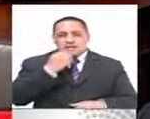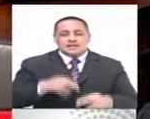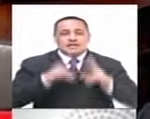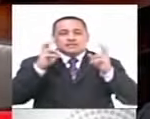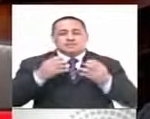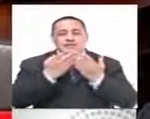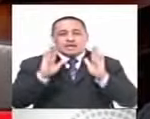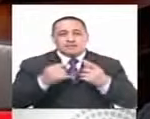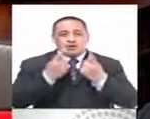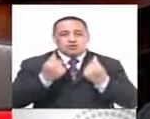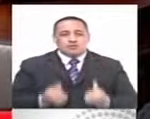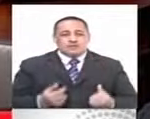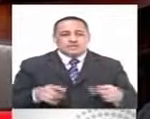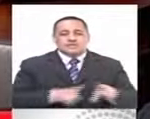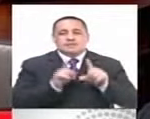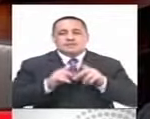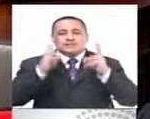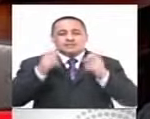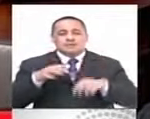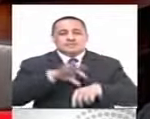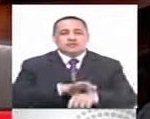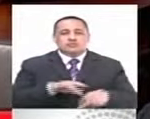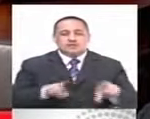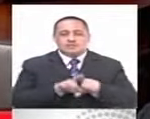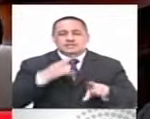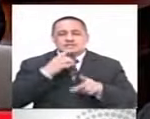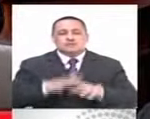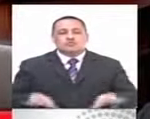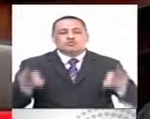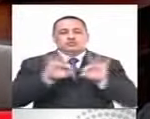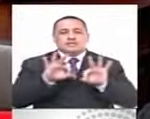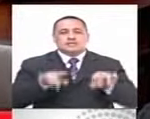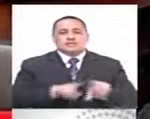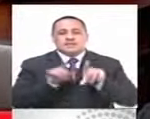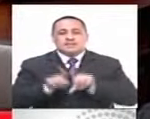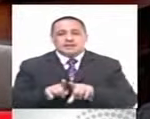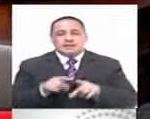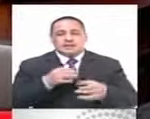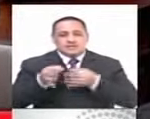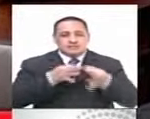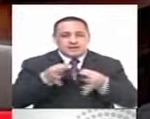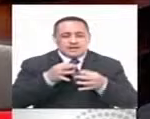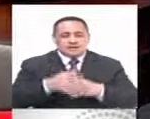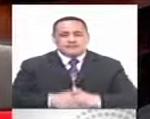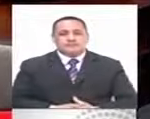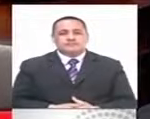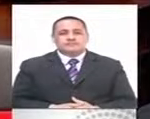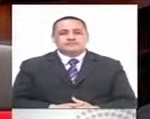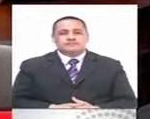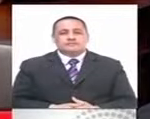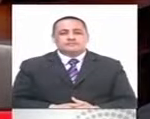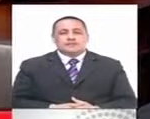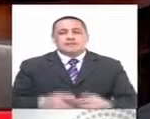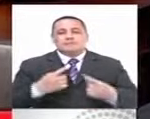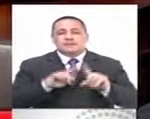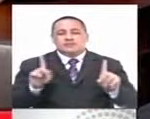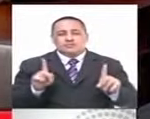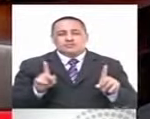de reactivación económica, el tema de salud, es importante también destacar.